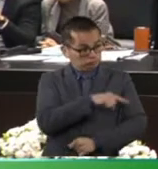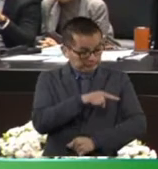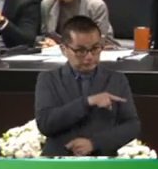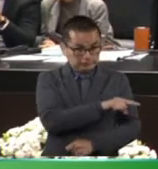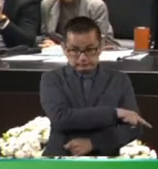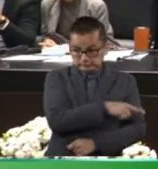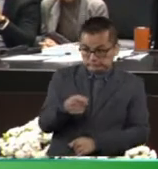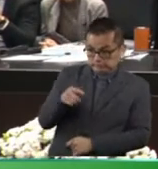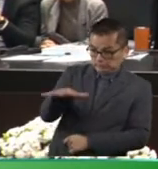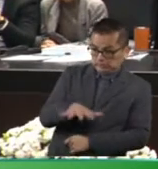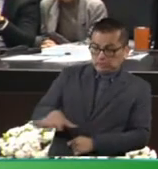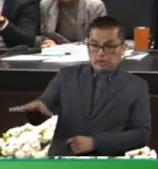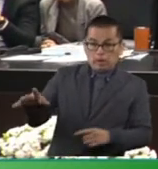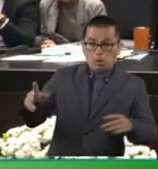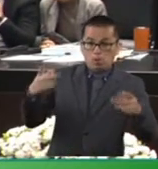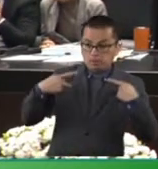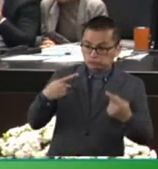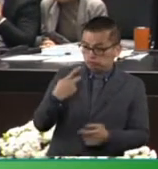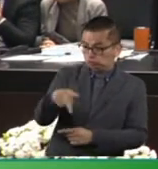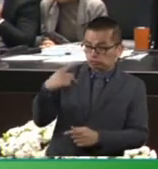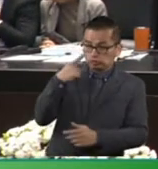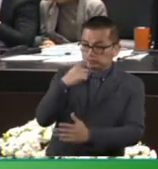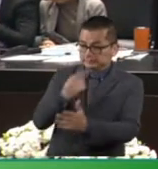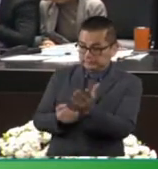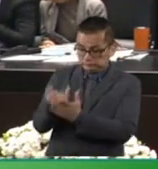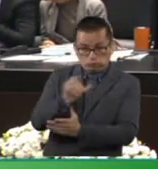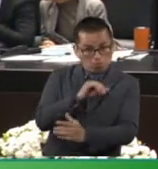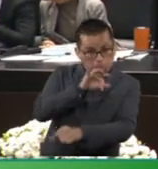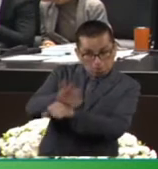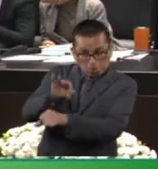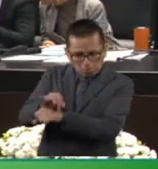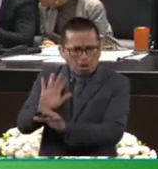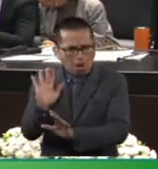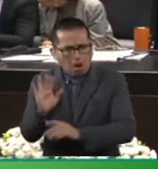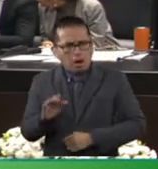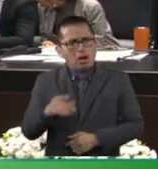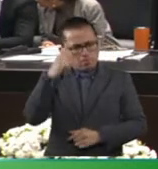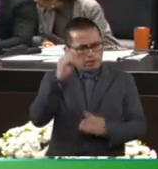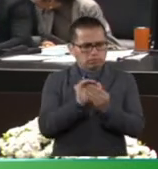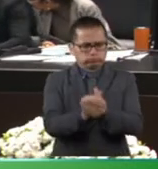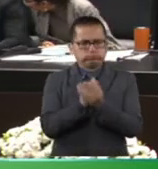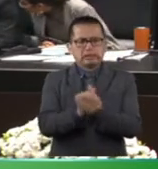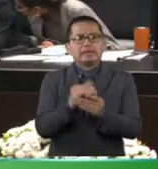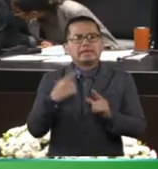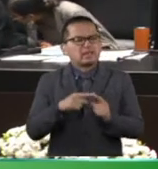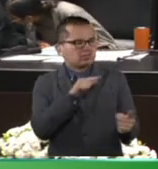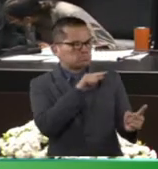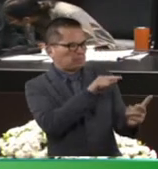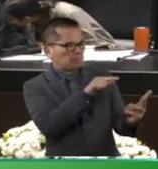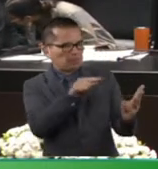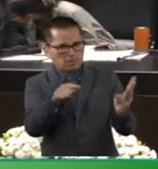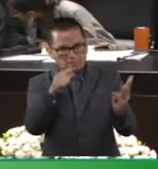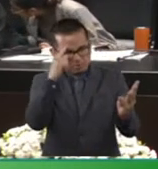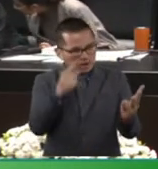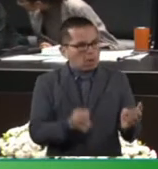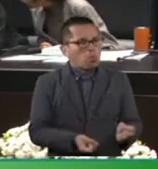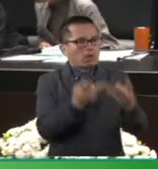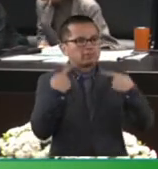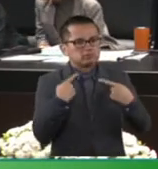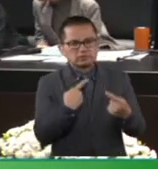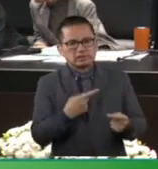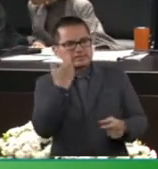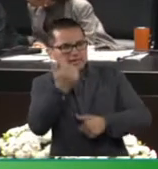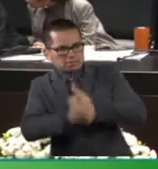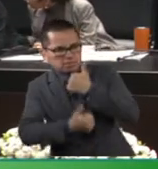Popular en la elección de jueces y la Tómbola para eliminar a aspirantes cuando haya demasiados para un cargo